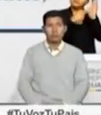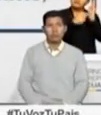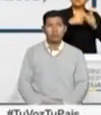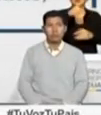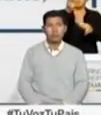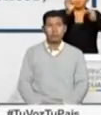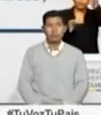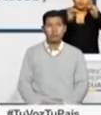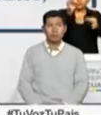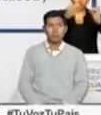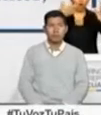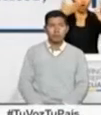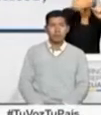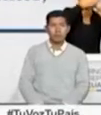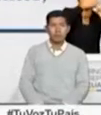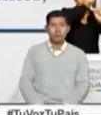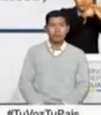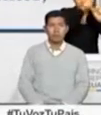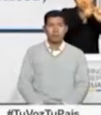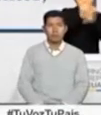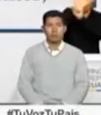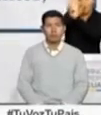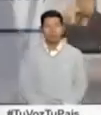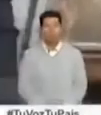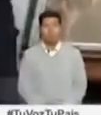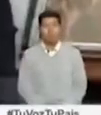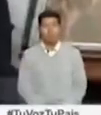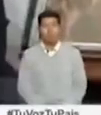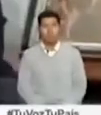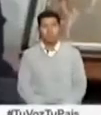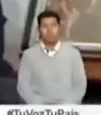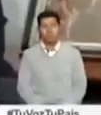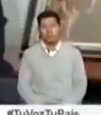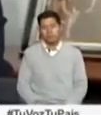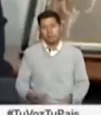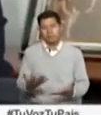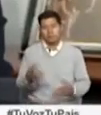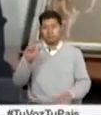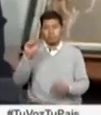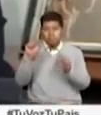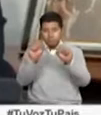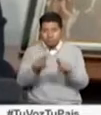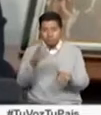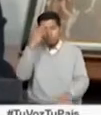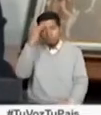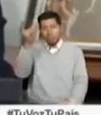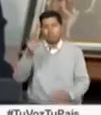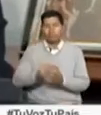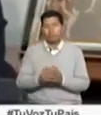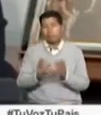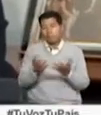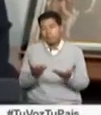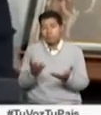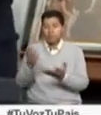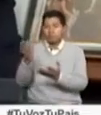contra niños, niñas y adolescentes no prescriban nunca. ¿Por qué esta pregunta? Porque esos crímenes, sobre todo cuando se cometen contra